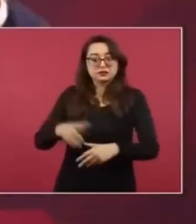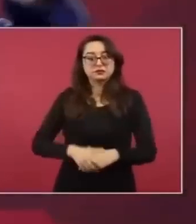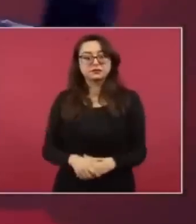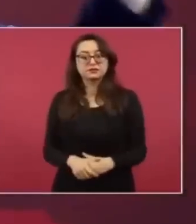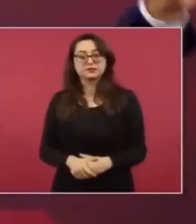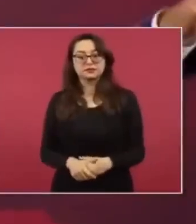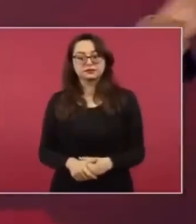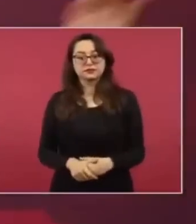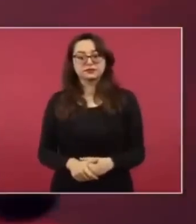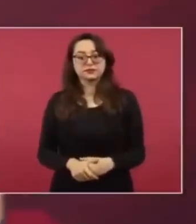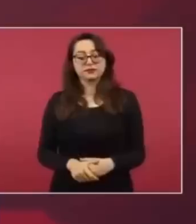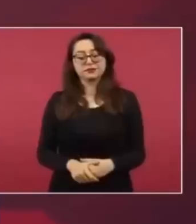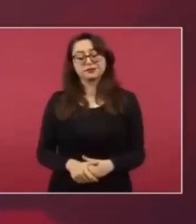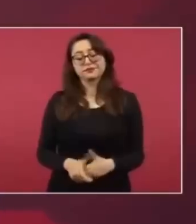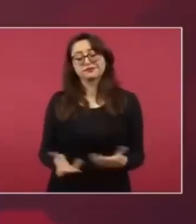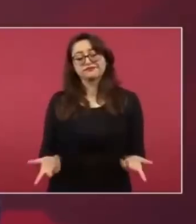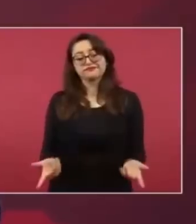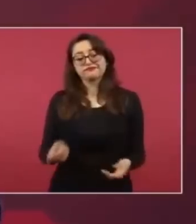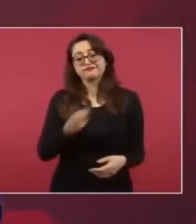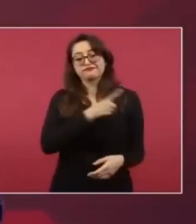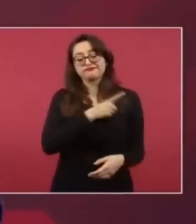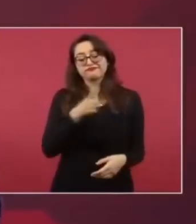de que son dos proyectos